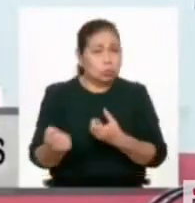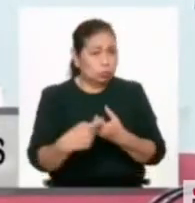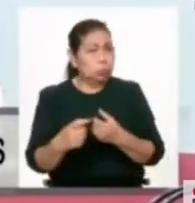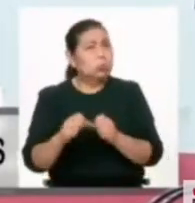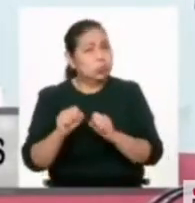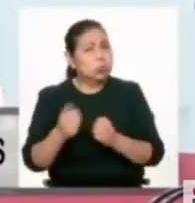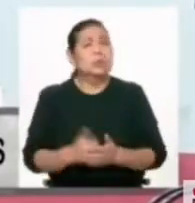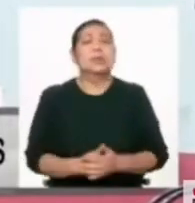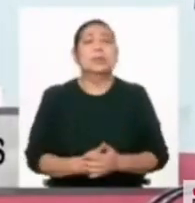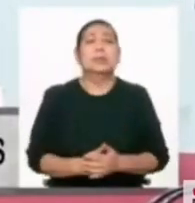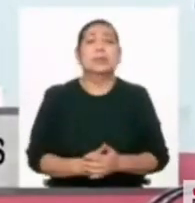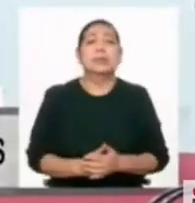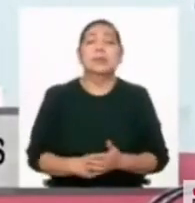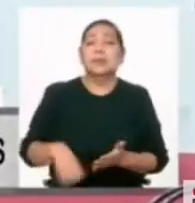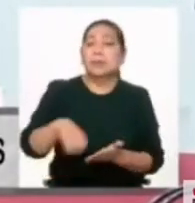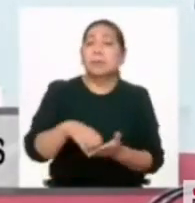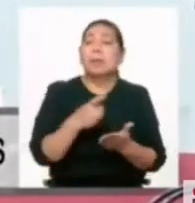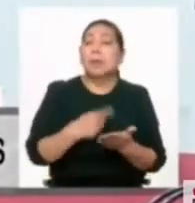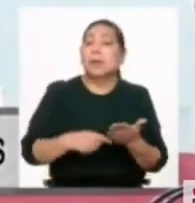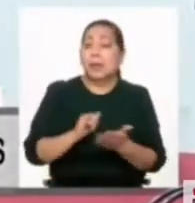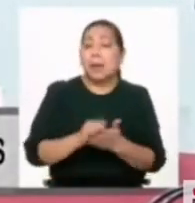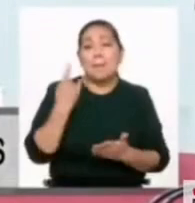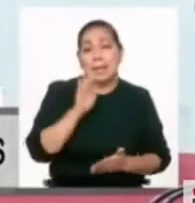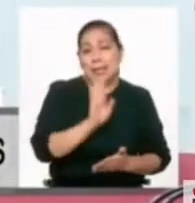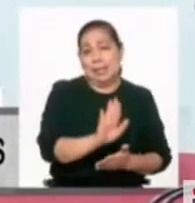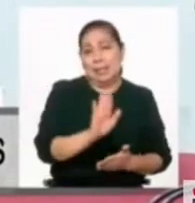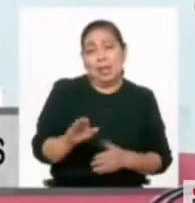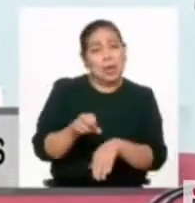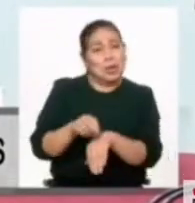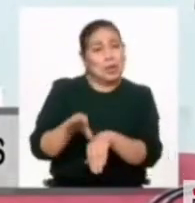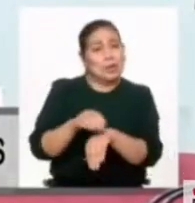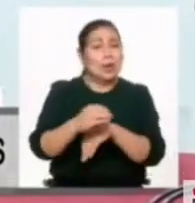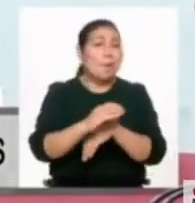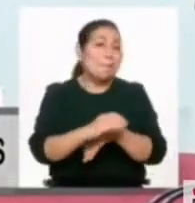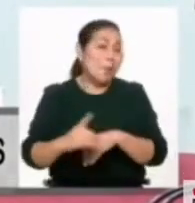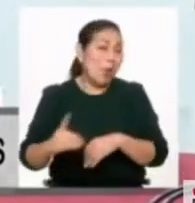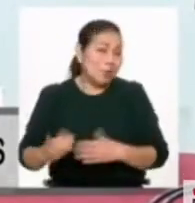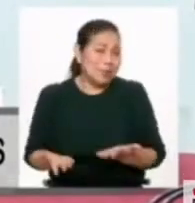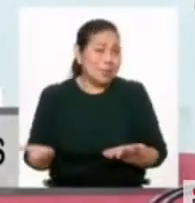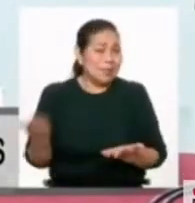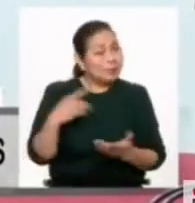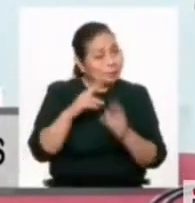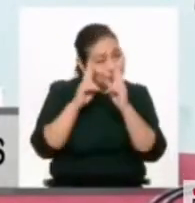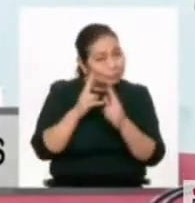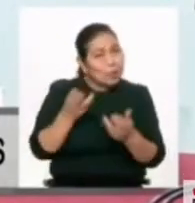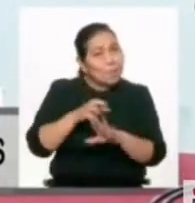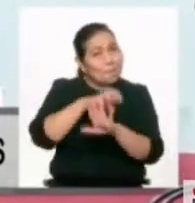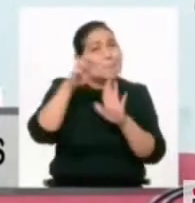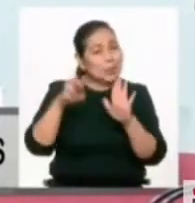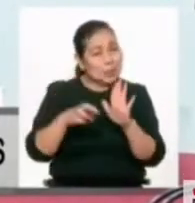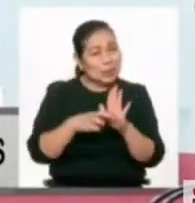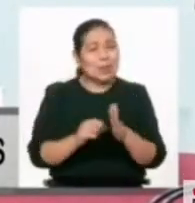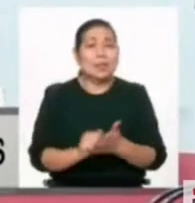la petición de la población porque para eso es estos consejos descentralizados y presentamos el respectivo